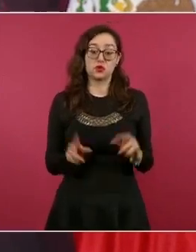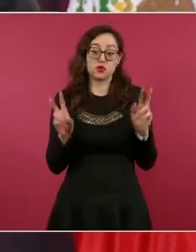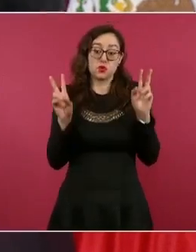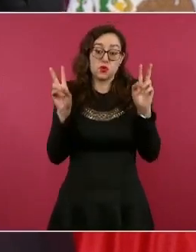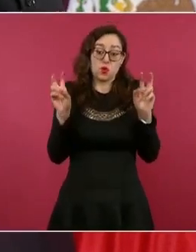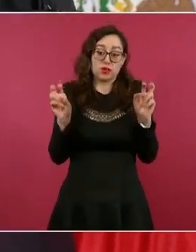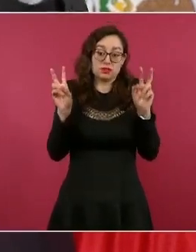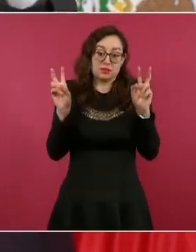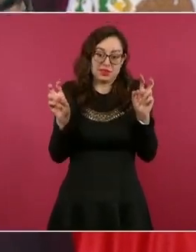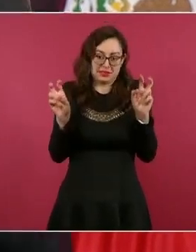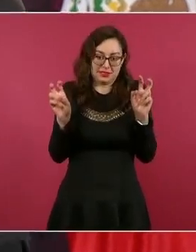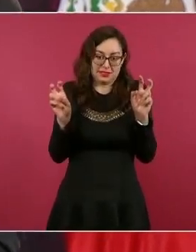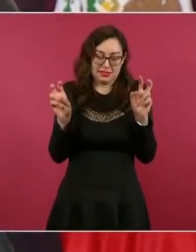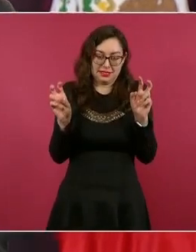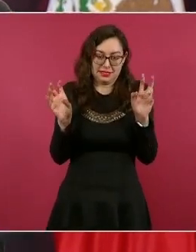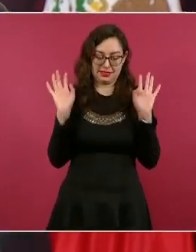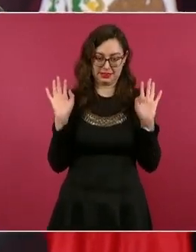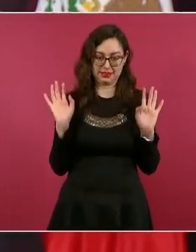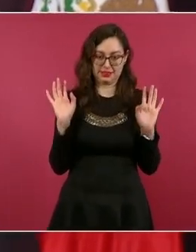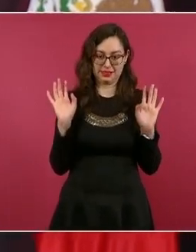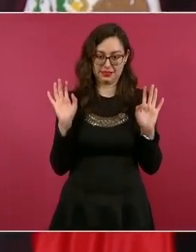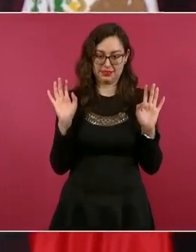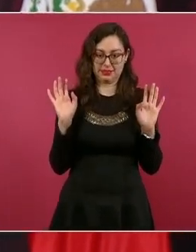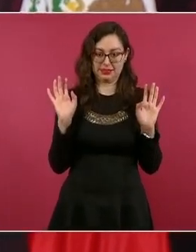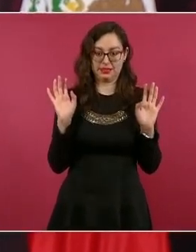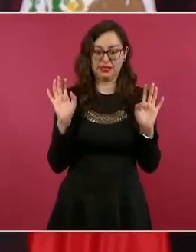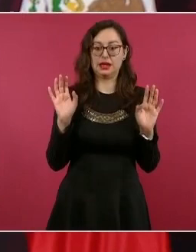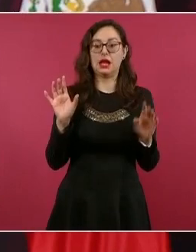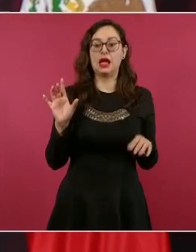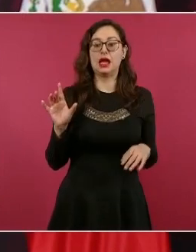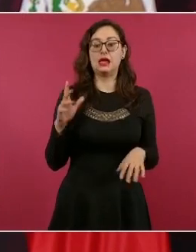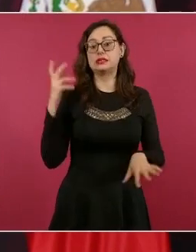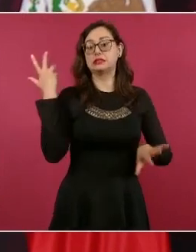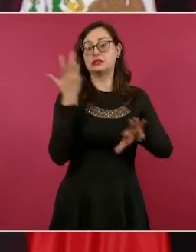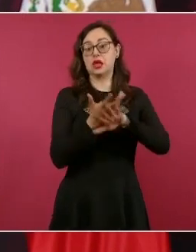Que pertenece al gobierno de Estados Unidos